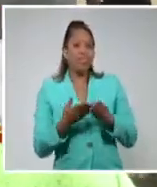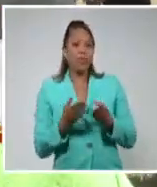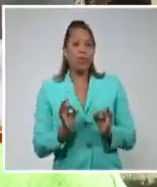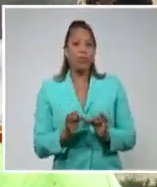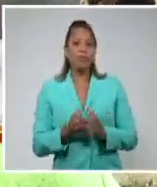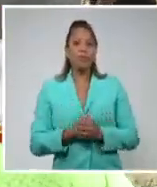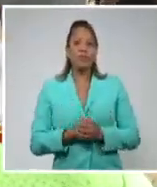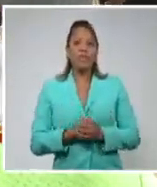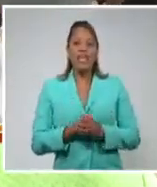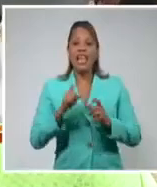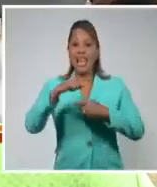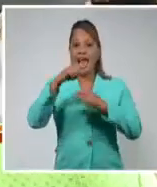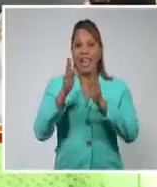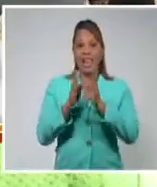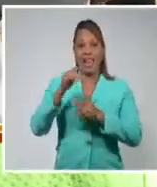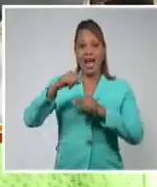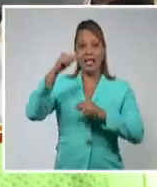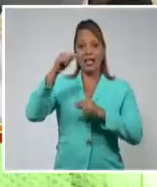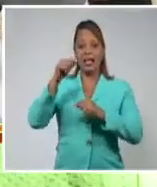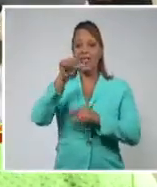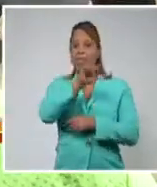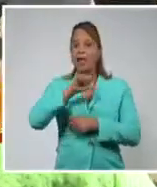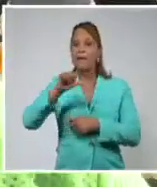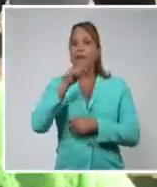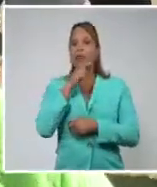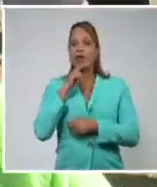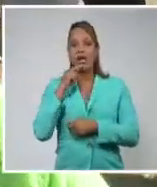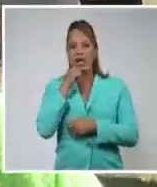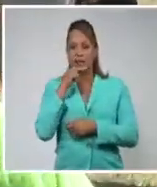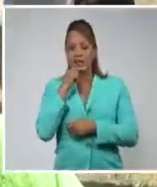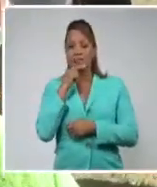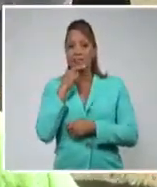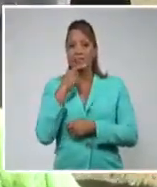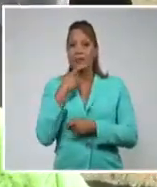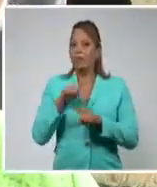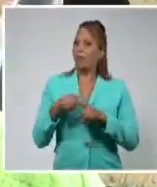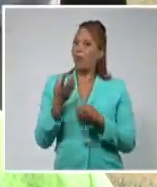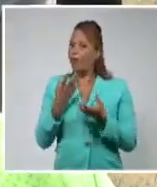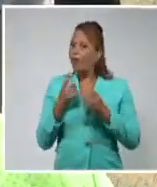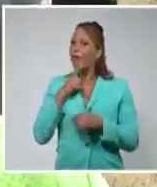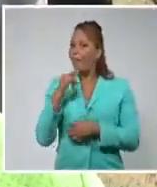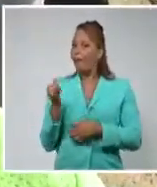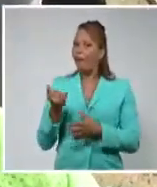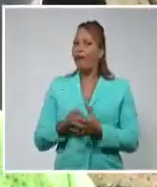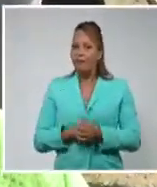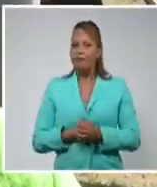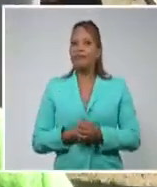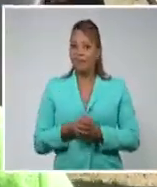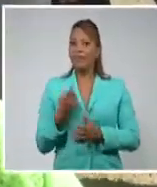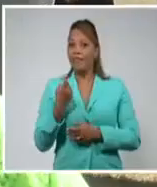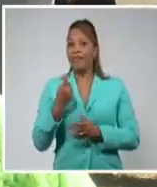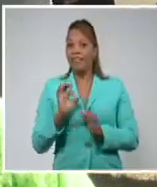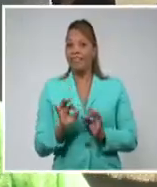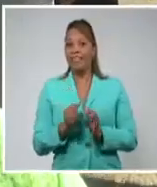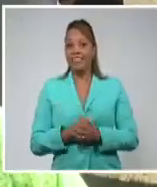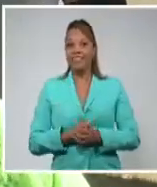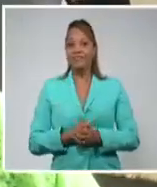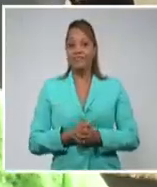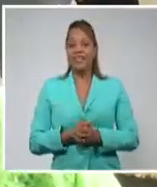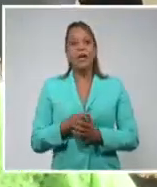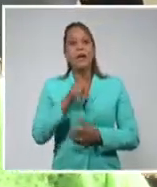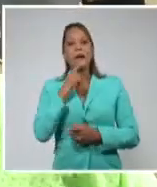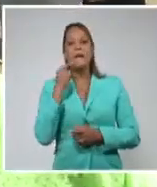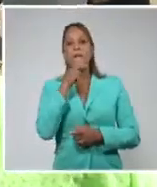las latas de puré también deberían, porque cocinamos también, tú me entiendes, nos hace mucha falta eso, porque es el puré,